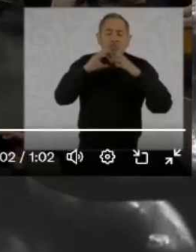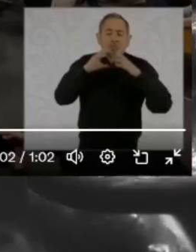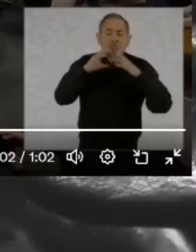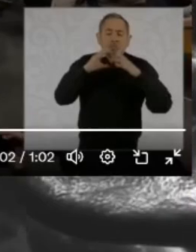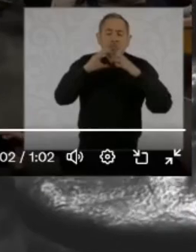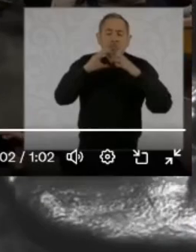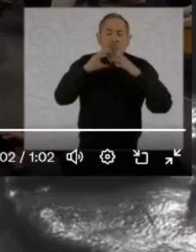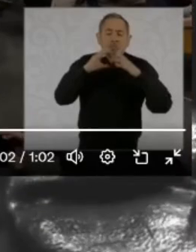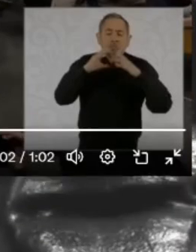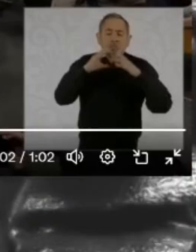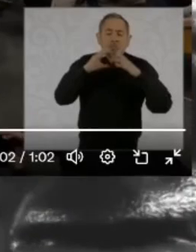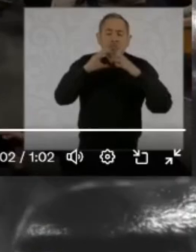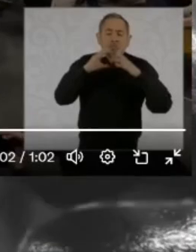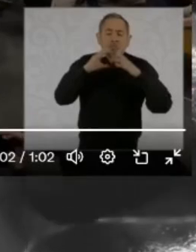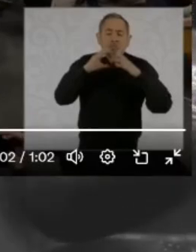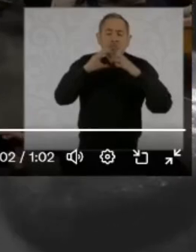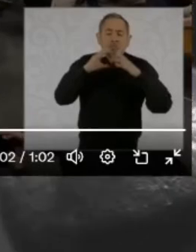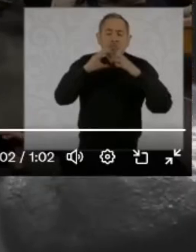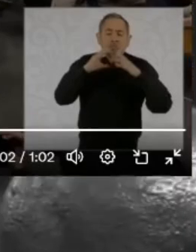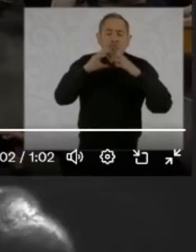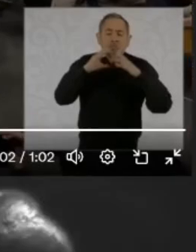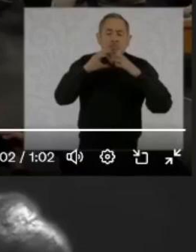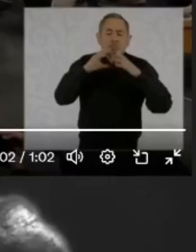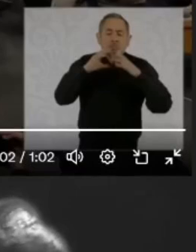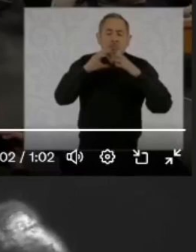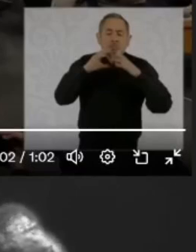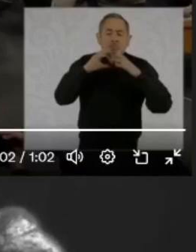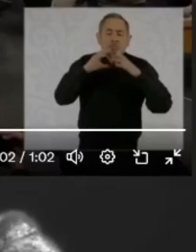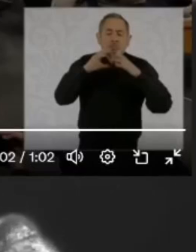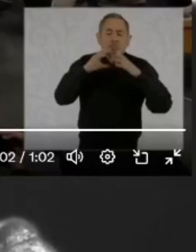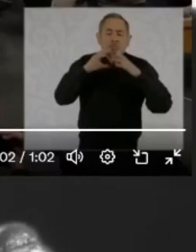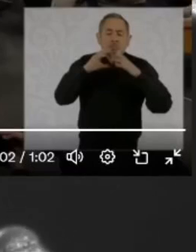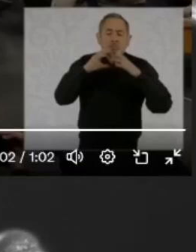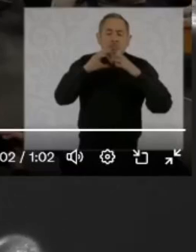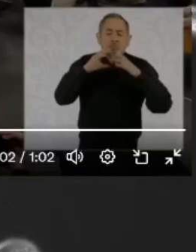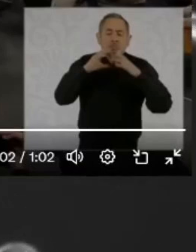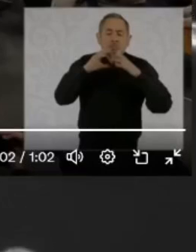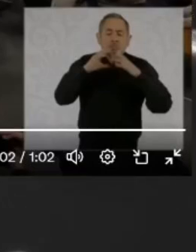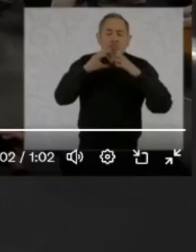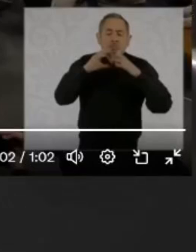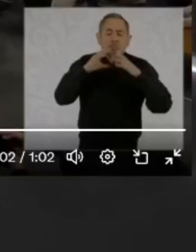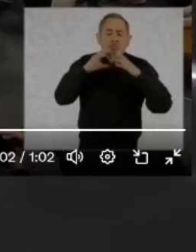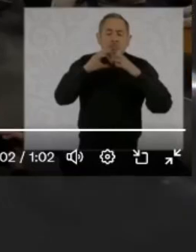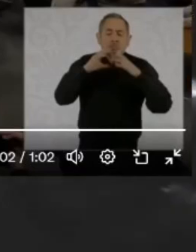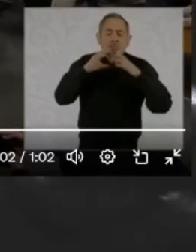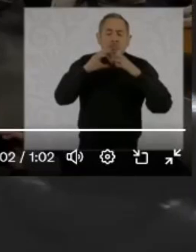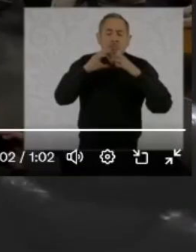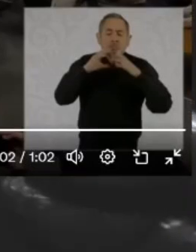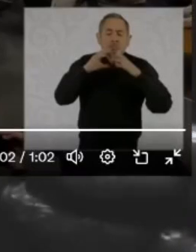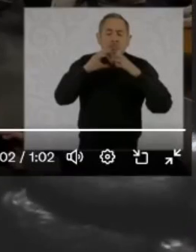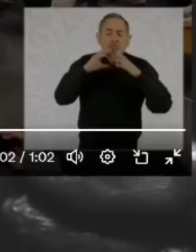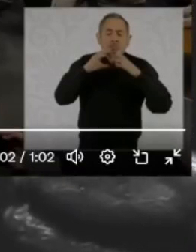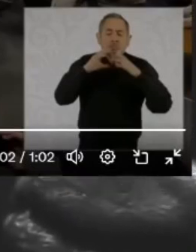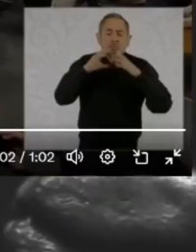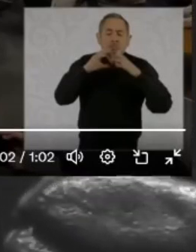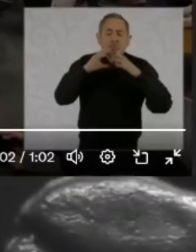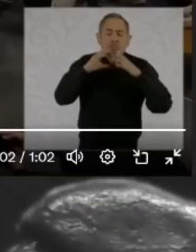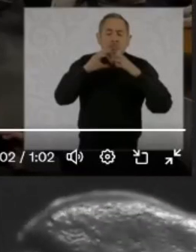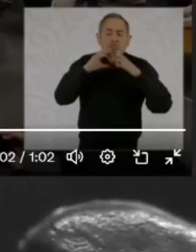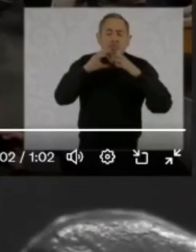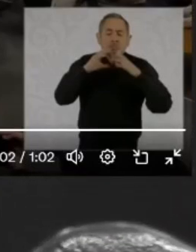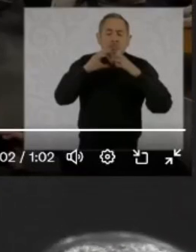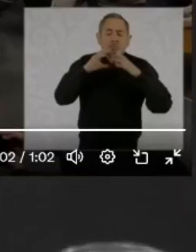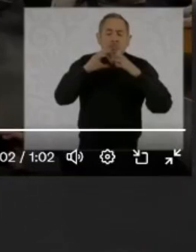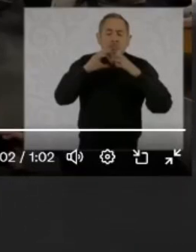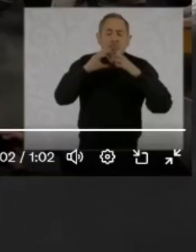está, el, inclusive para la gente con quien trabajan. Tuvieron una señora que les estuvo